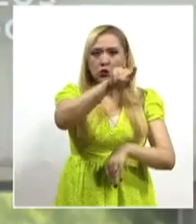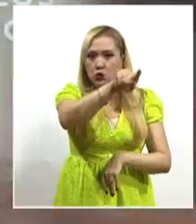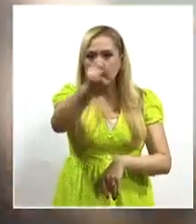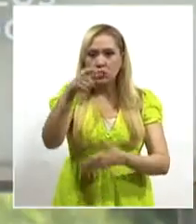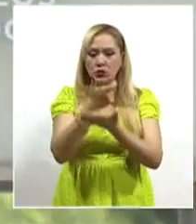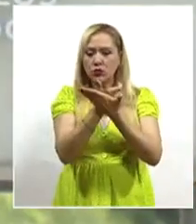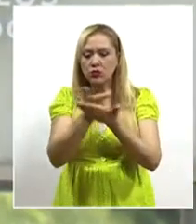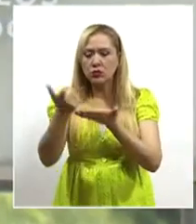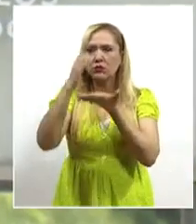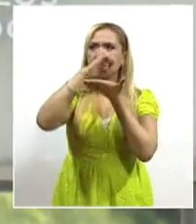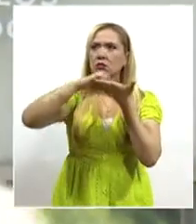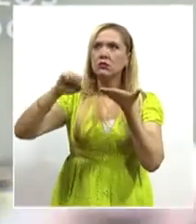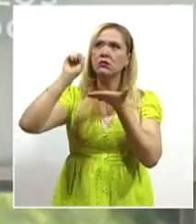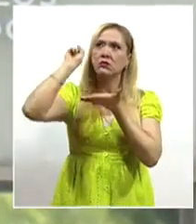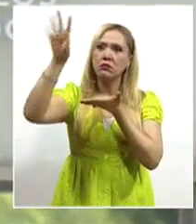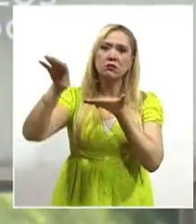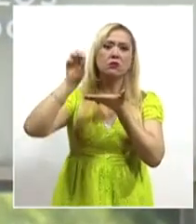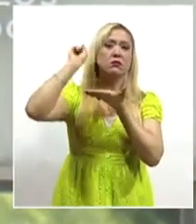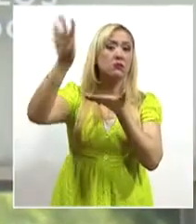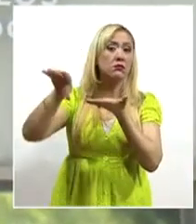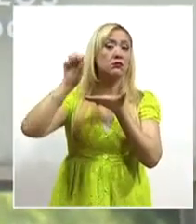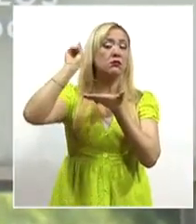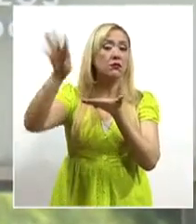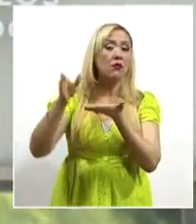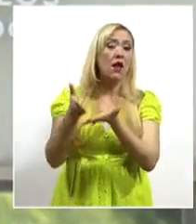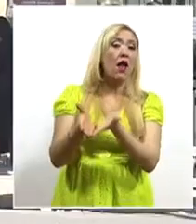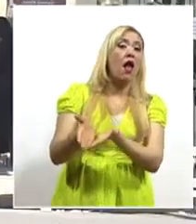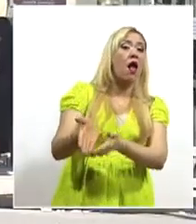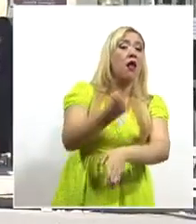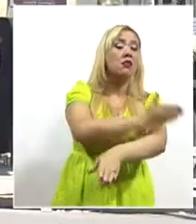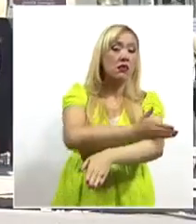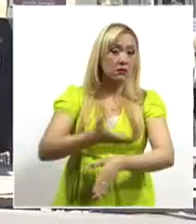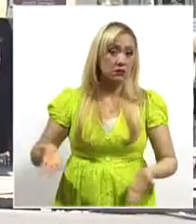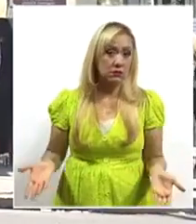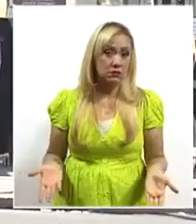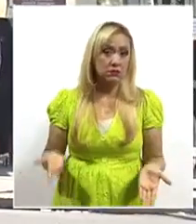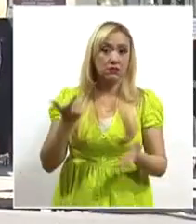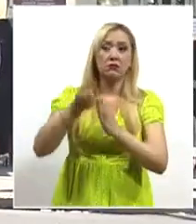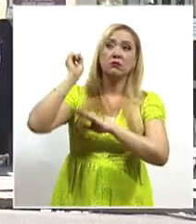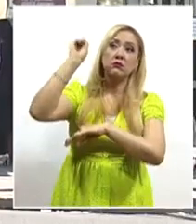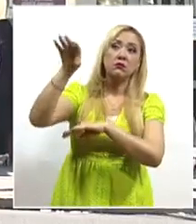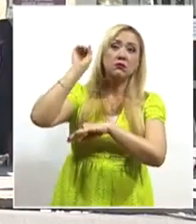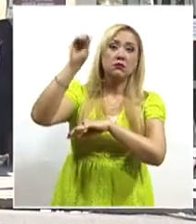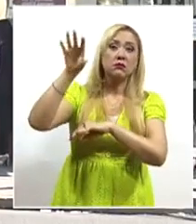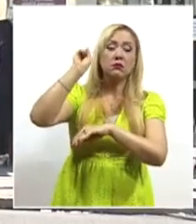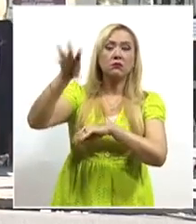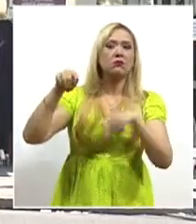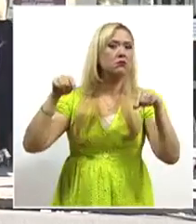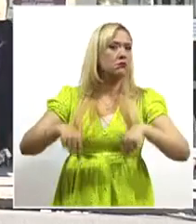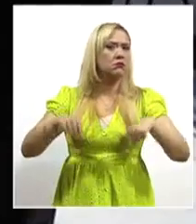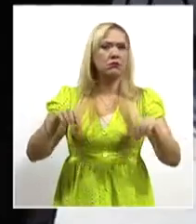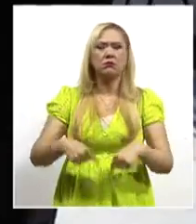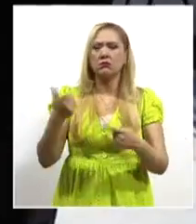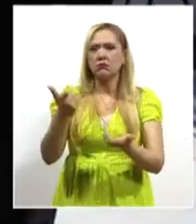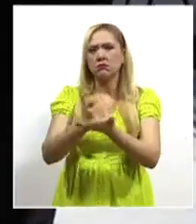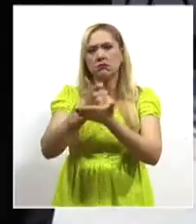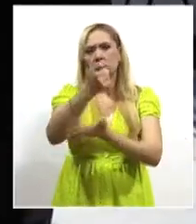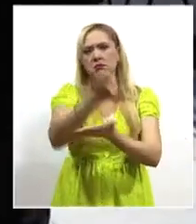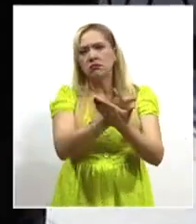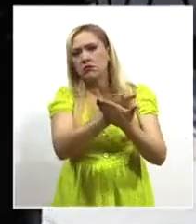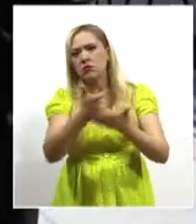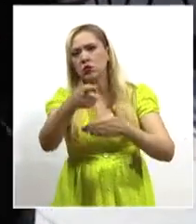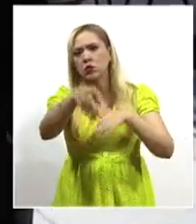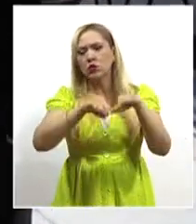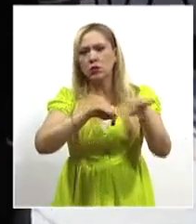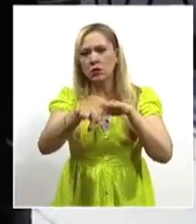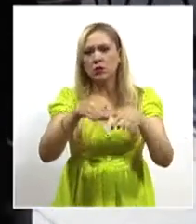Estado que constituyen parte del salario anticipado del empleado, pues dicho fondo se constituye con los recursos que se entregan al trabajador por sus